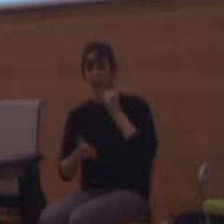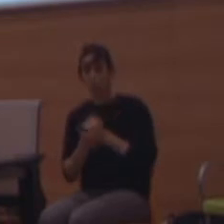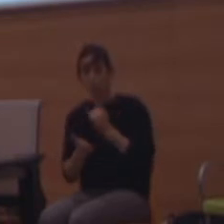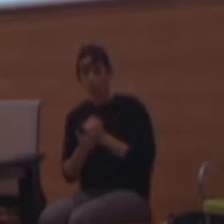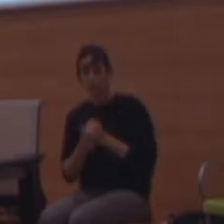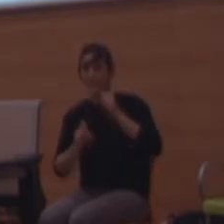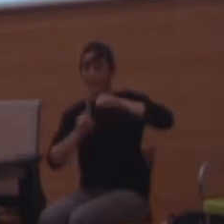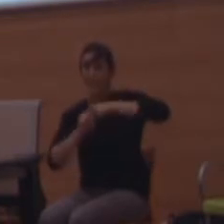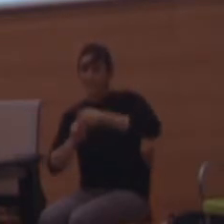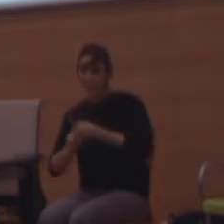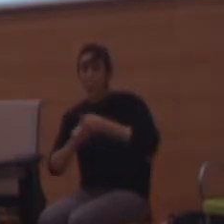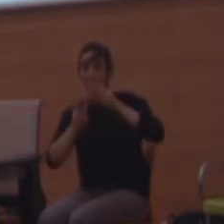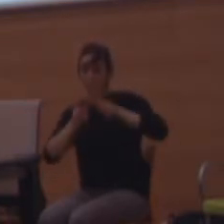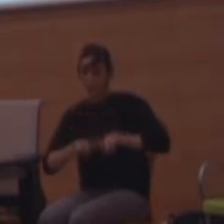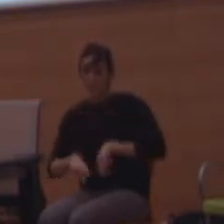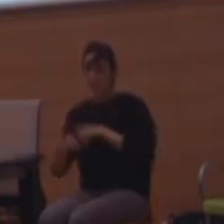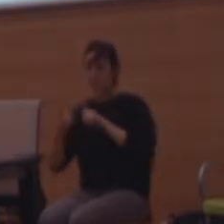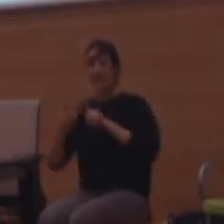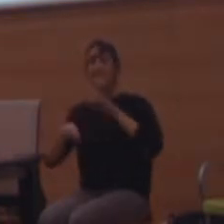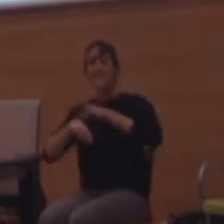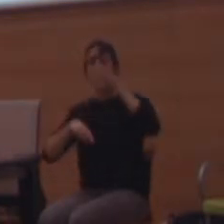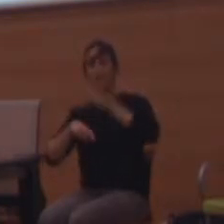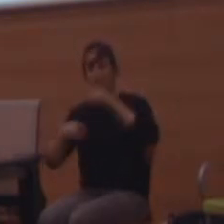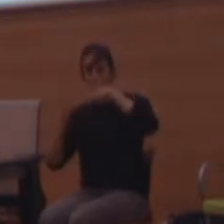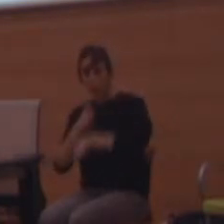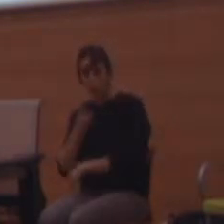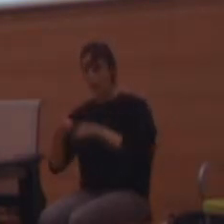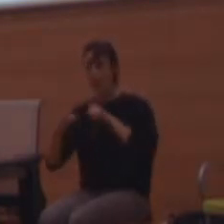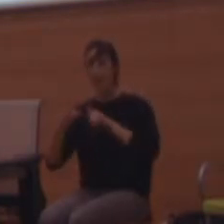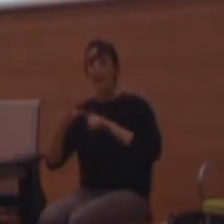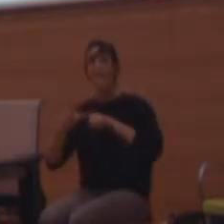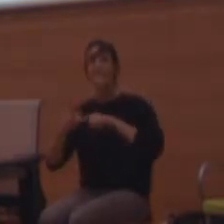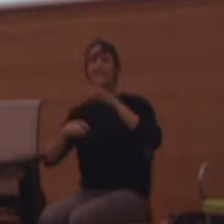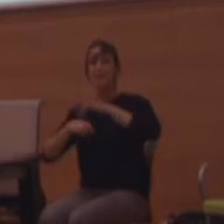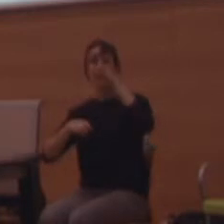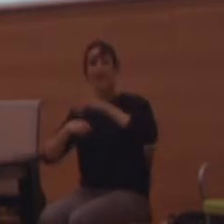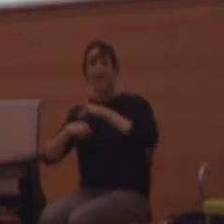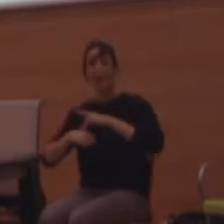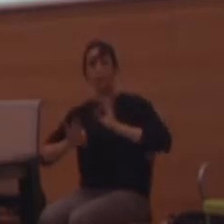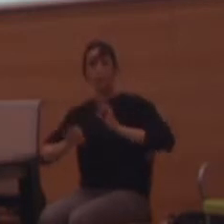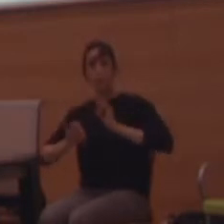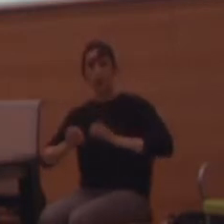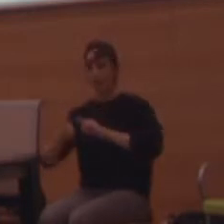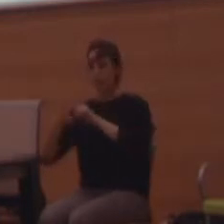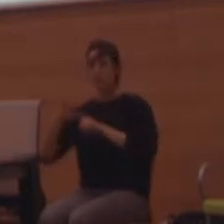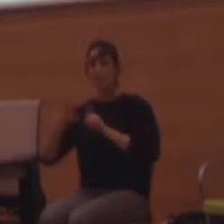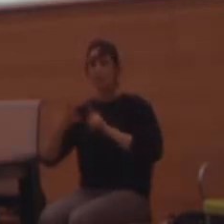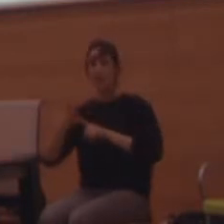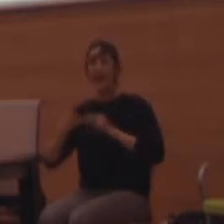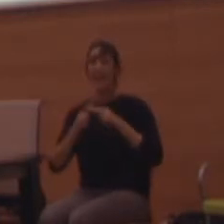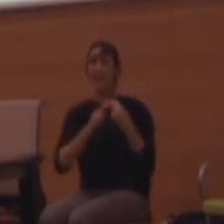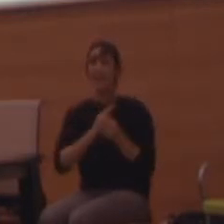vamos a explorar, la sensibilidad profunda, la sensibilidad superficial, reflejos, limitación